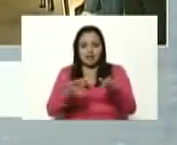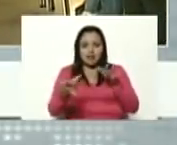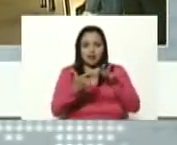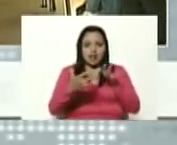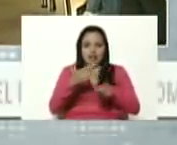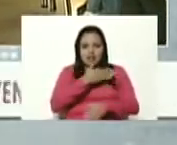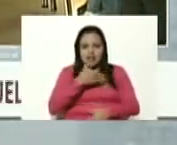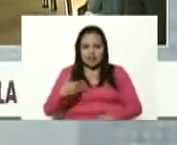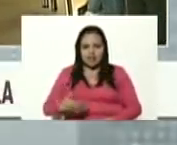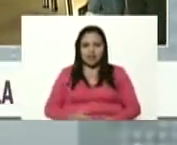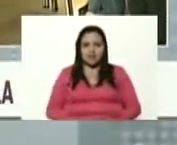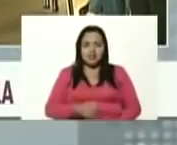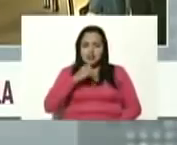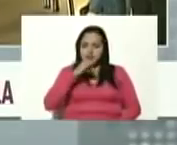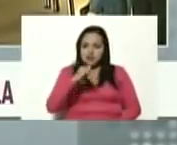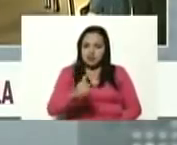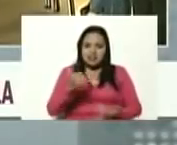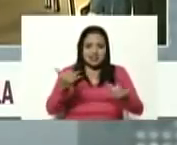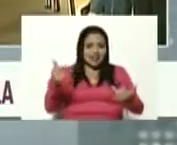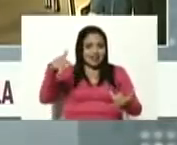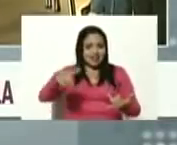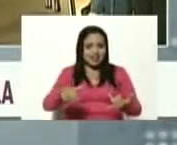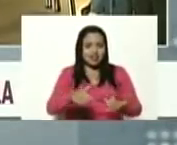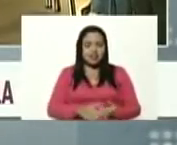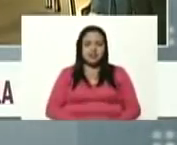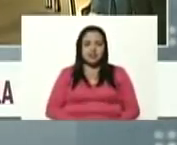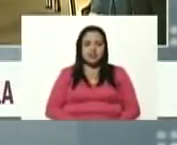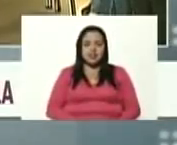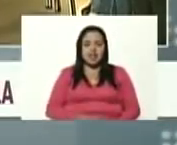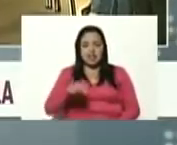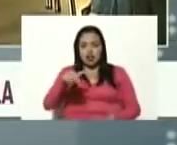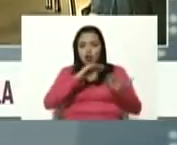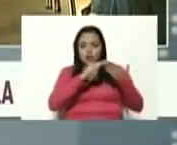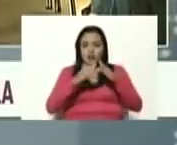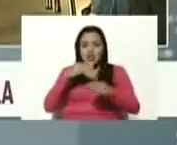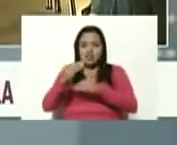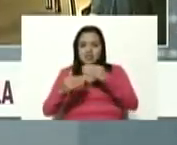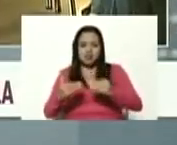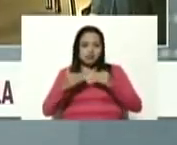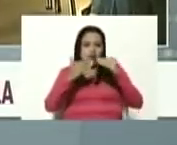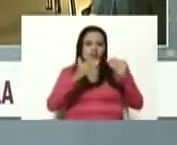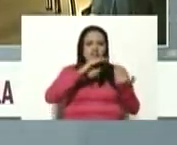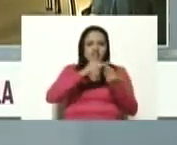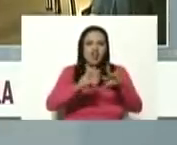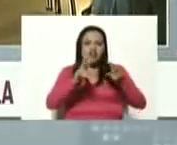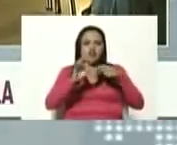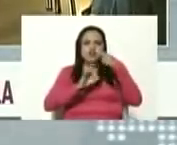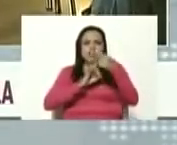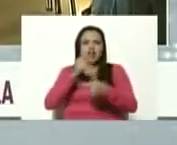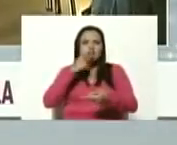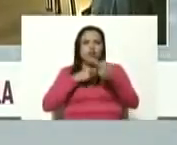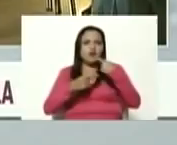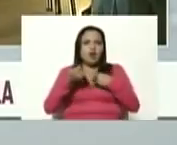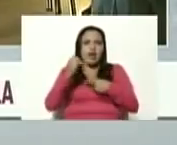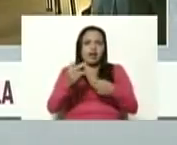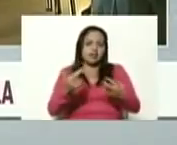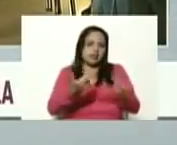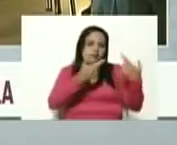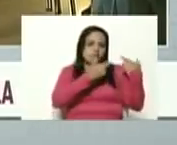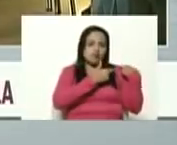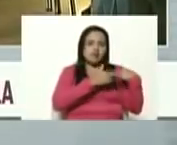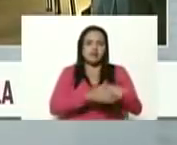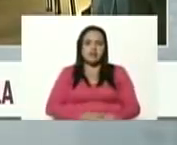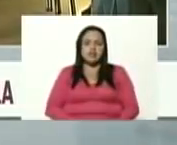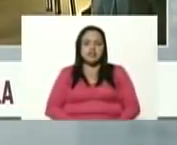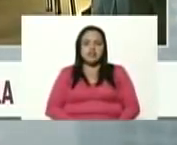queríamos darle la buena noticia que ya aquí, en Los Sin Techo, se hizo el levantamiento de Barrio Nuevo, Barrio Tricolor. Aquí está el general.